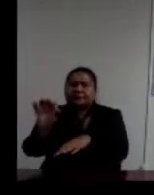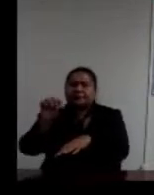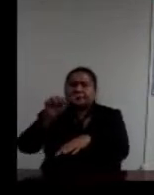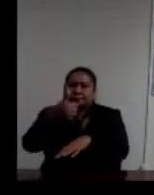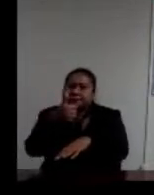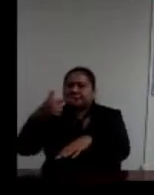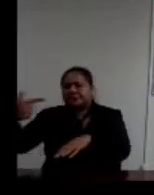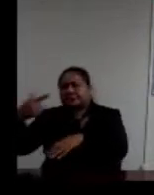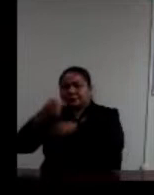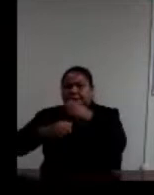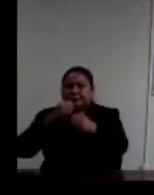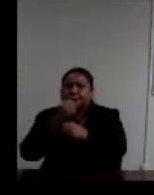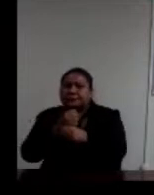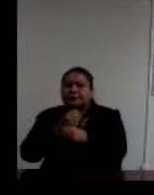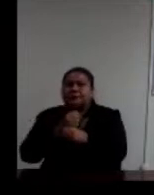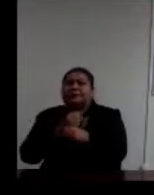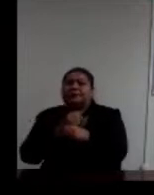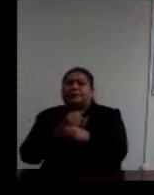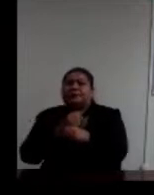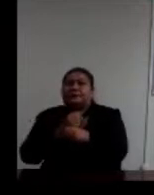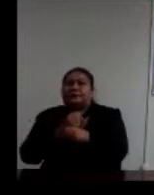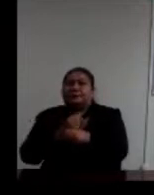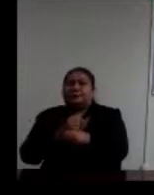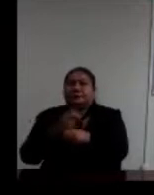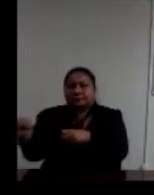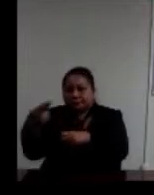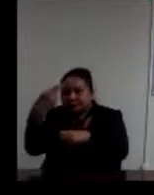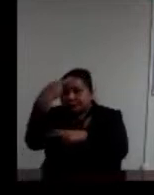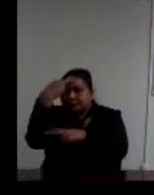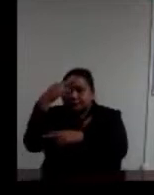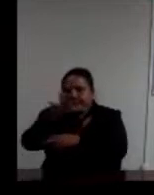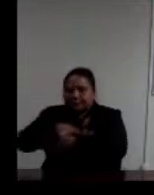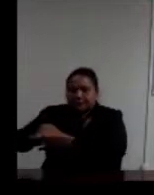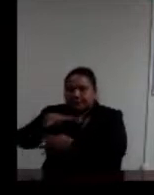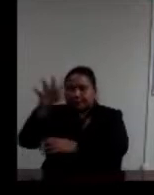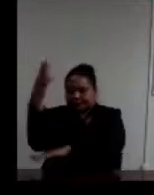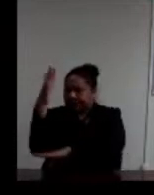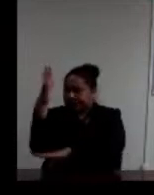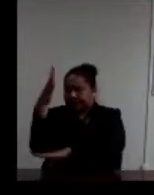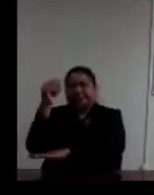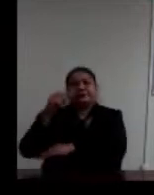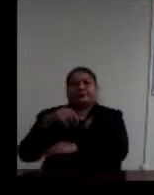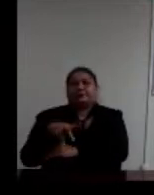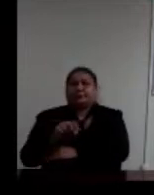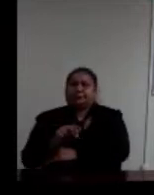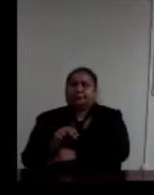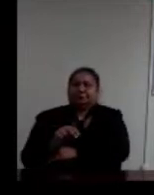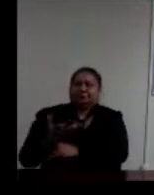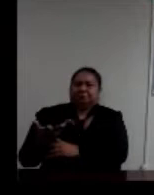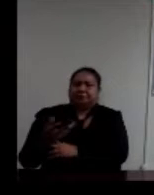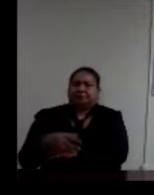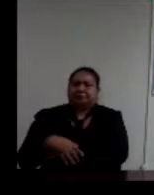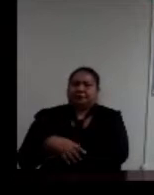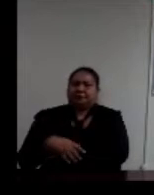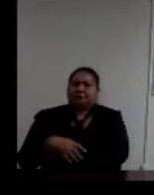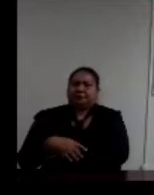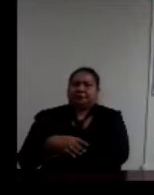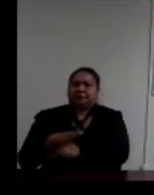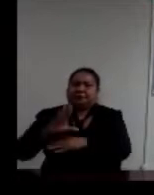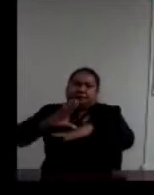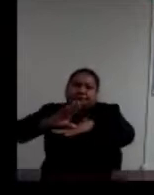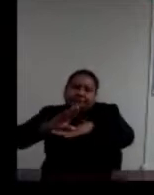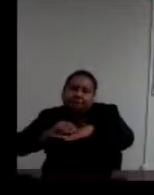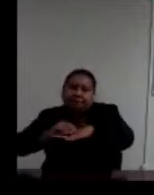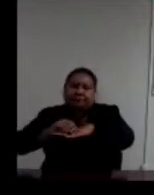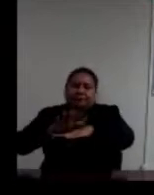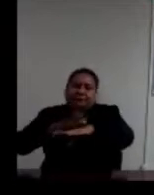7 años? ¿Por qué? Porque si recordamos el ambiente de preescolar, no es un ambiente que sí es estructurado, pero nos permite un